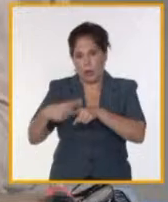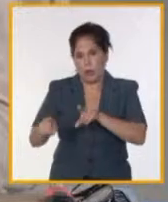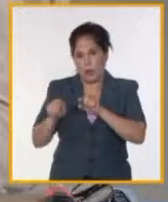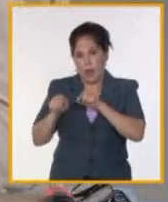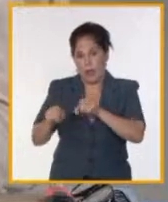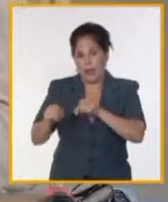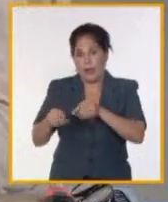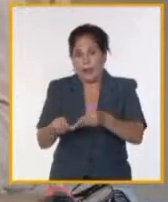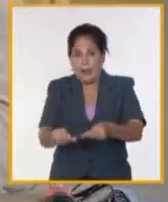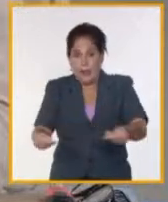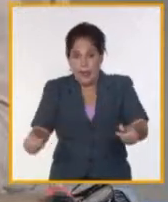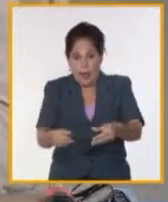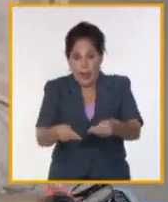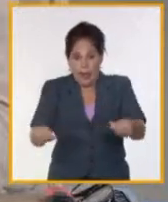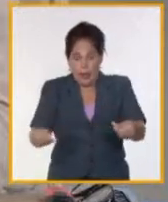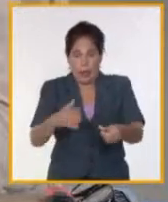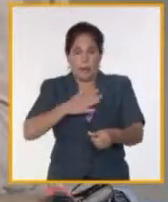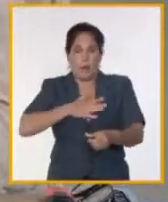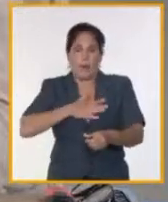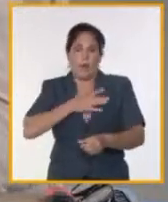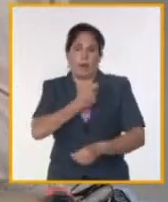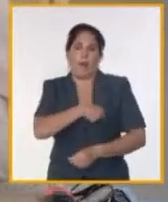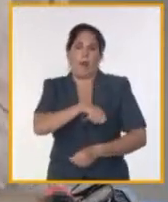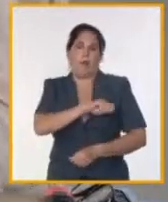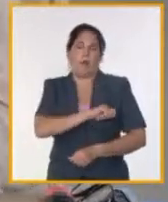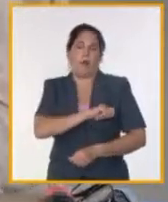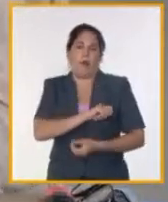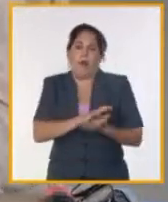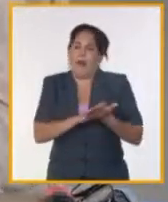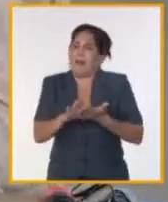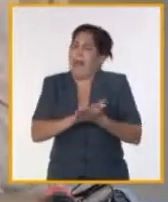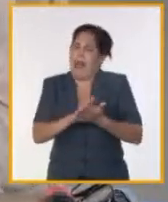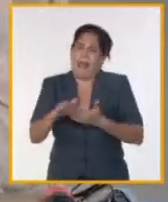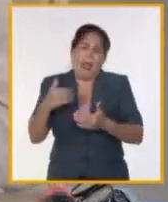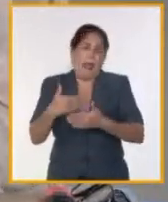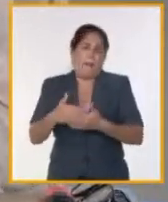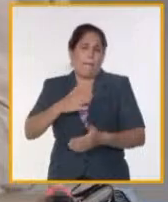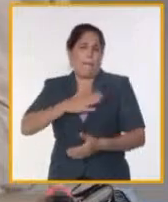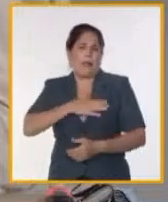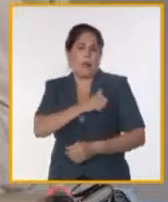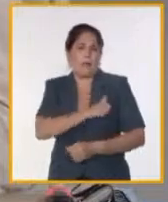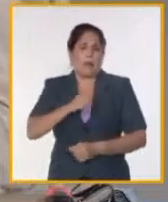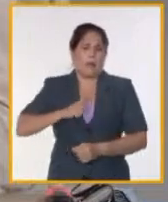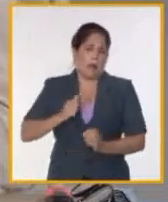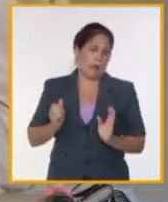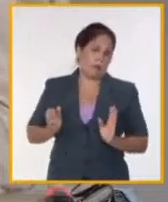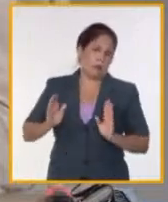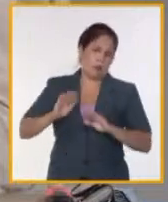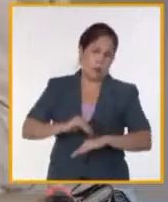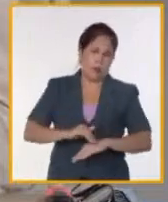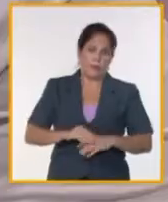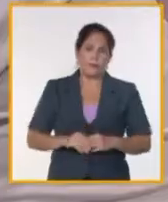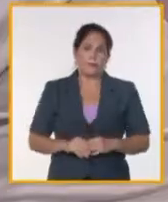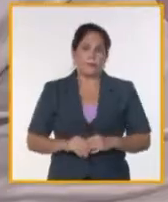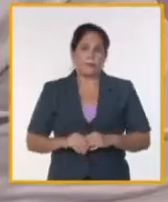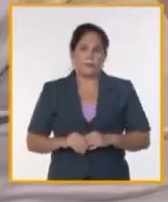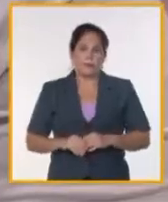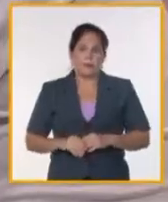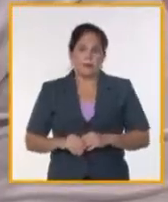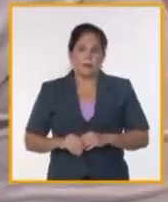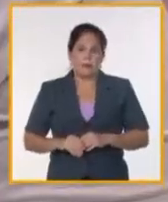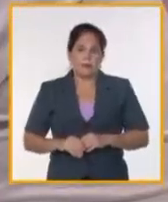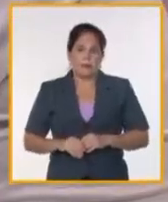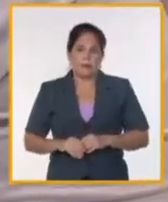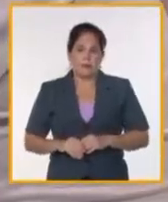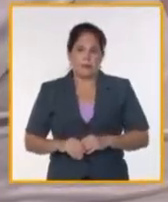subsuelo cubano son de propiedad del pueblo. No hay ningún recurso que sea de propiedad privada. Y esas concesiones son potestad del gobierno del